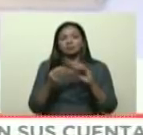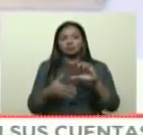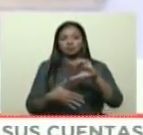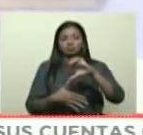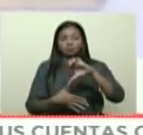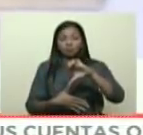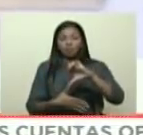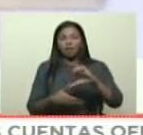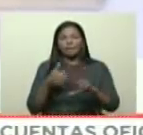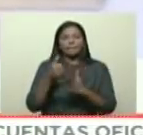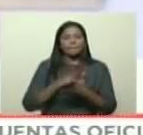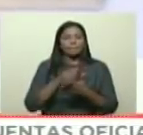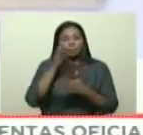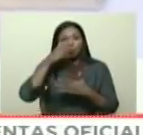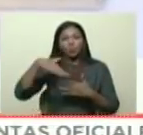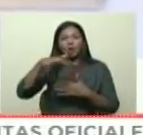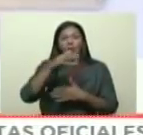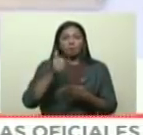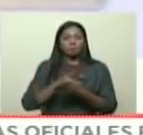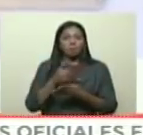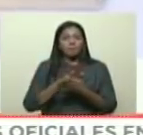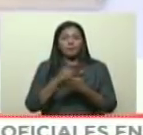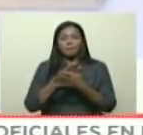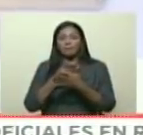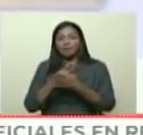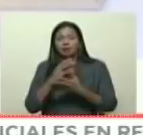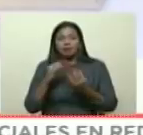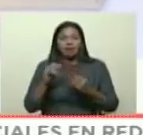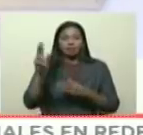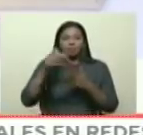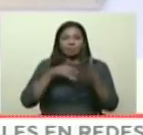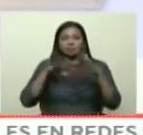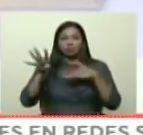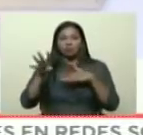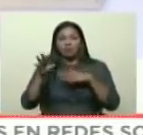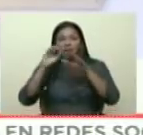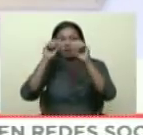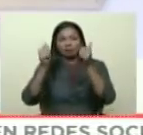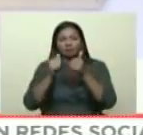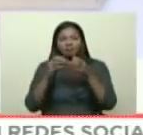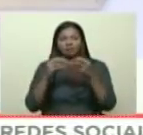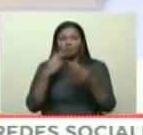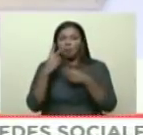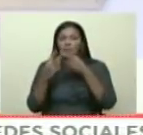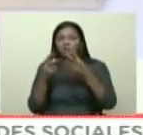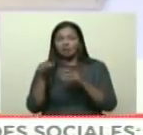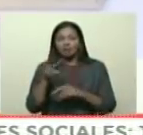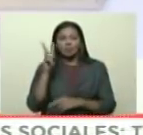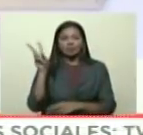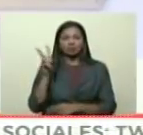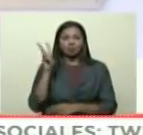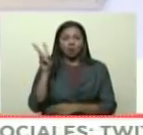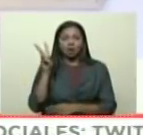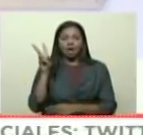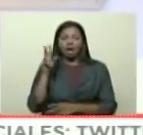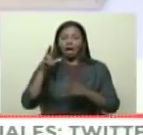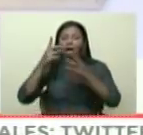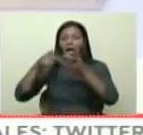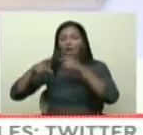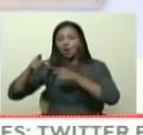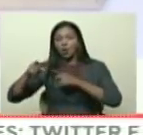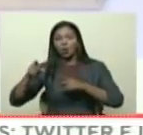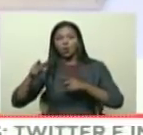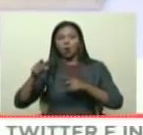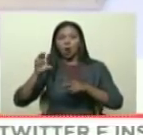Pueblos en Resistencia 2019-2020, con participación de artistas visuales de Venezuela y de varios países del